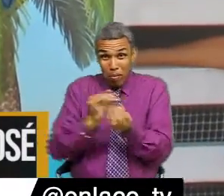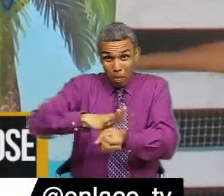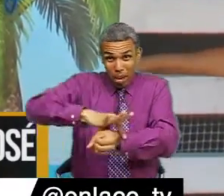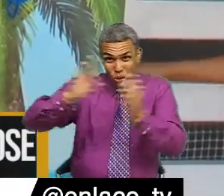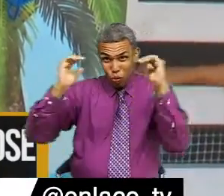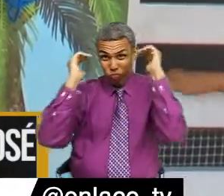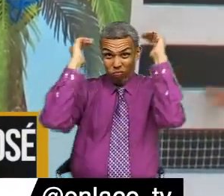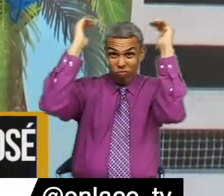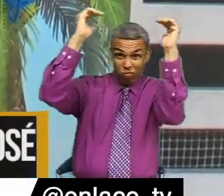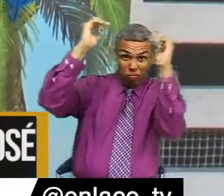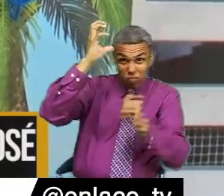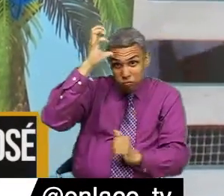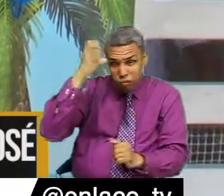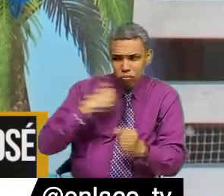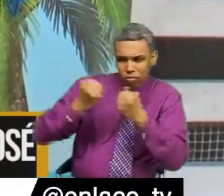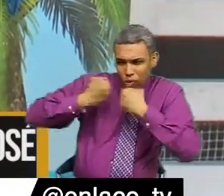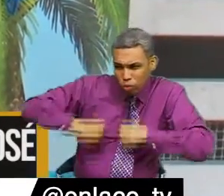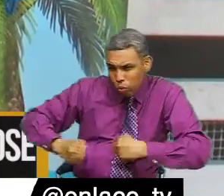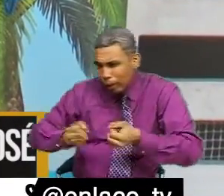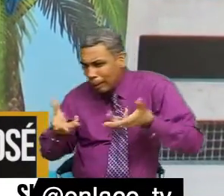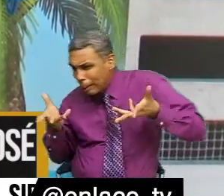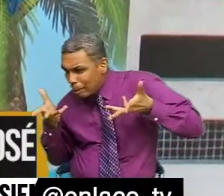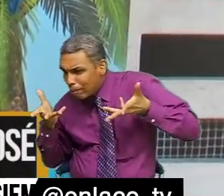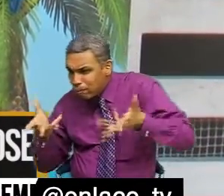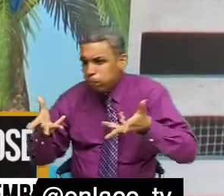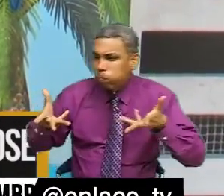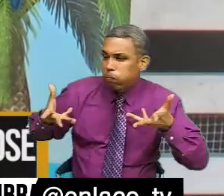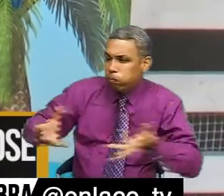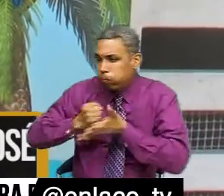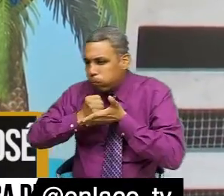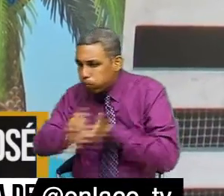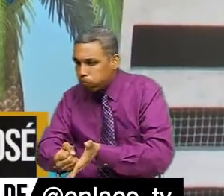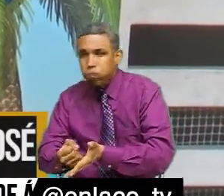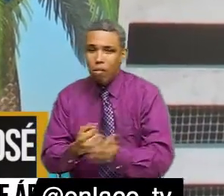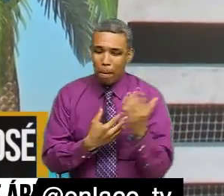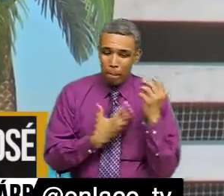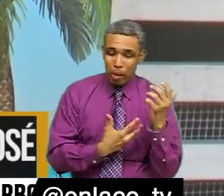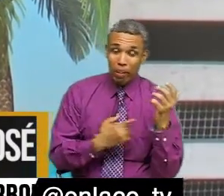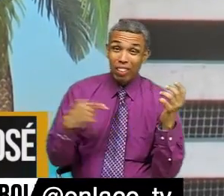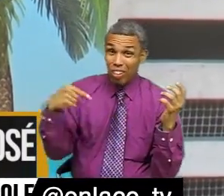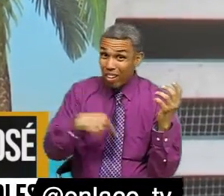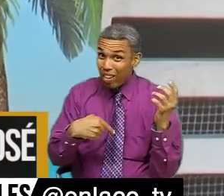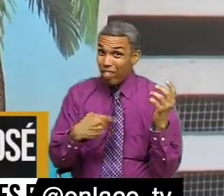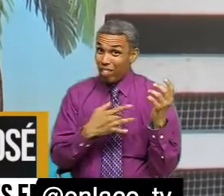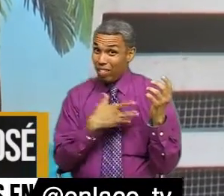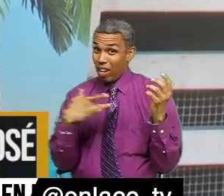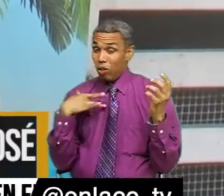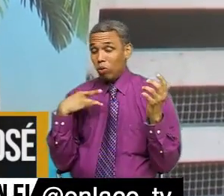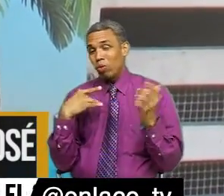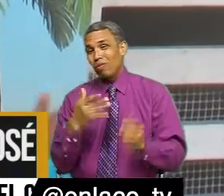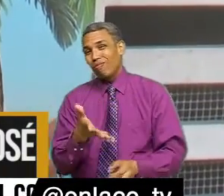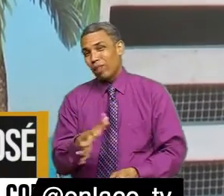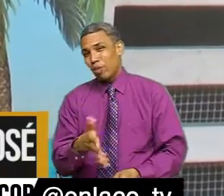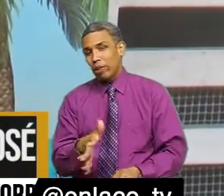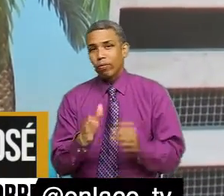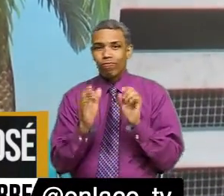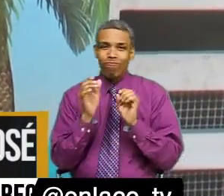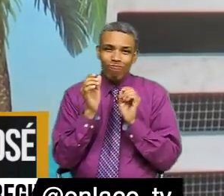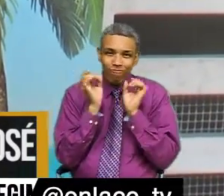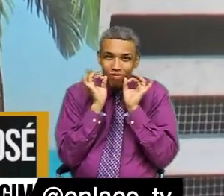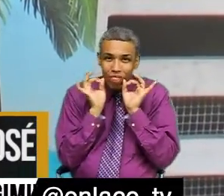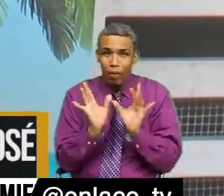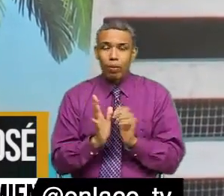lugar? Porque desde este sitio estás haciendo un llamado especial a todos los barranqueños para poder empezar desde este